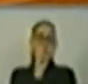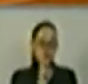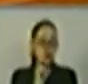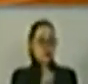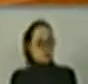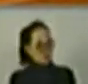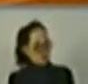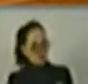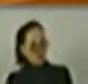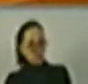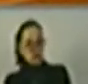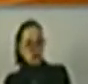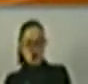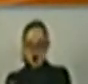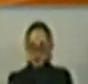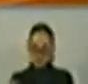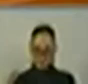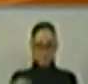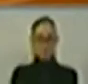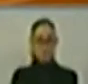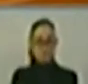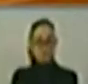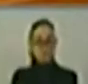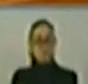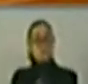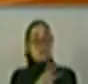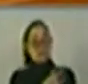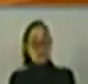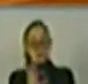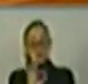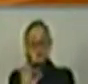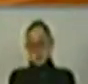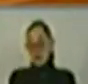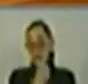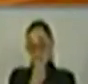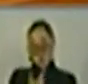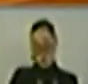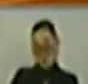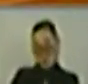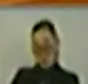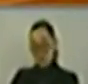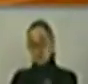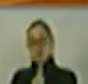alto rendimiento. De las 341 medallas,